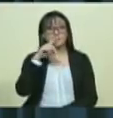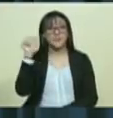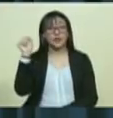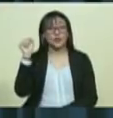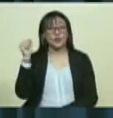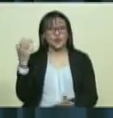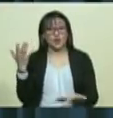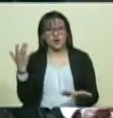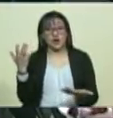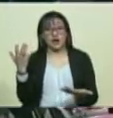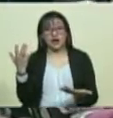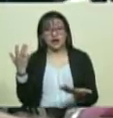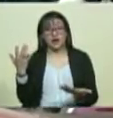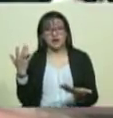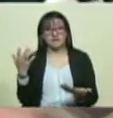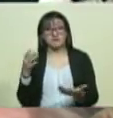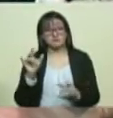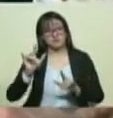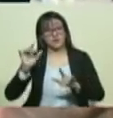popularidad